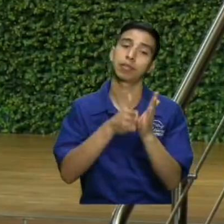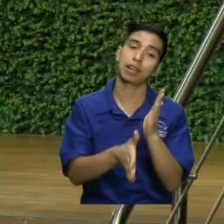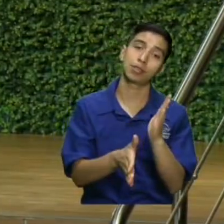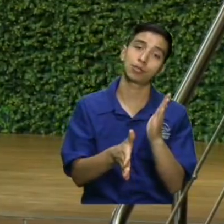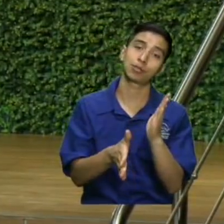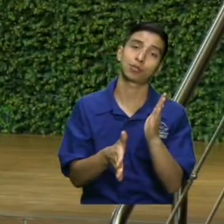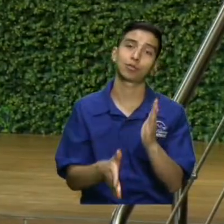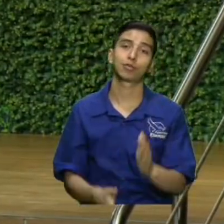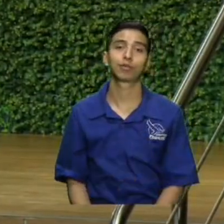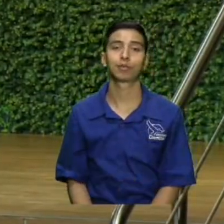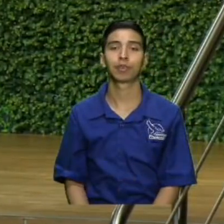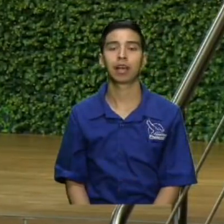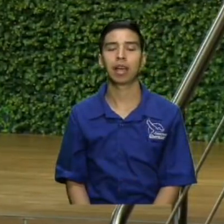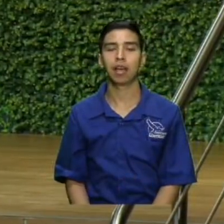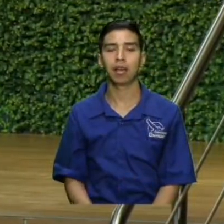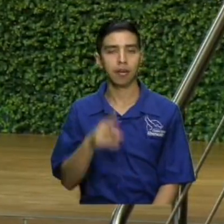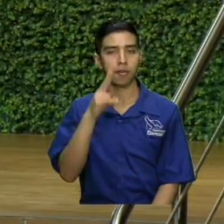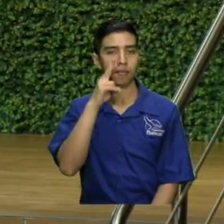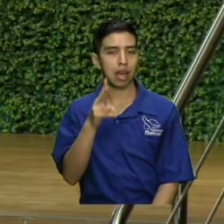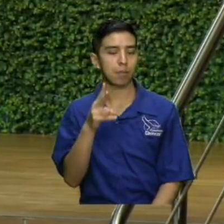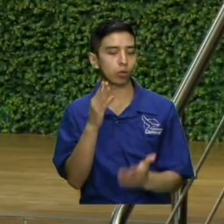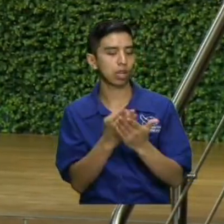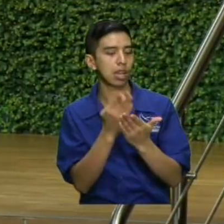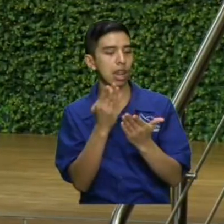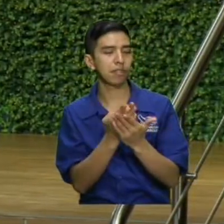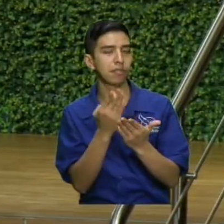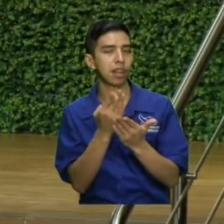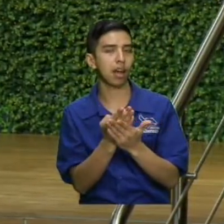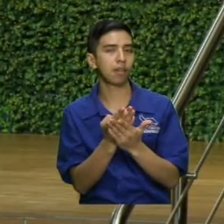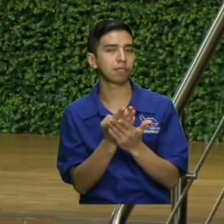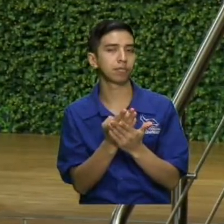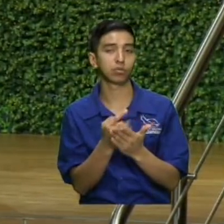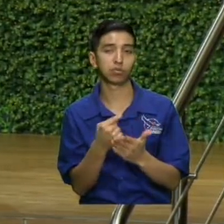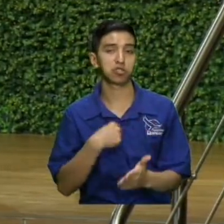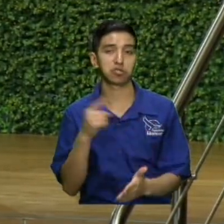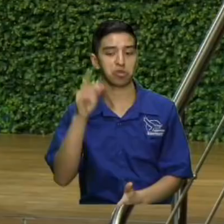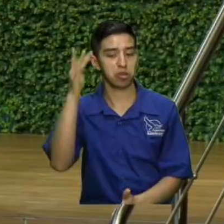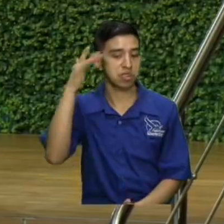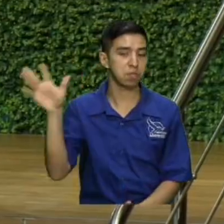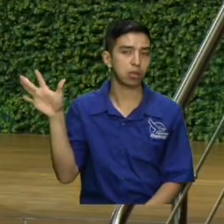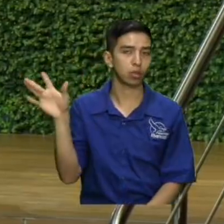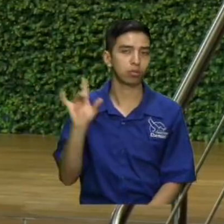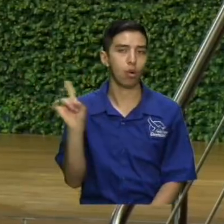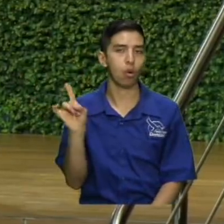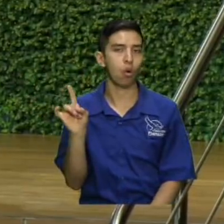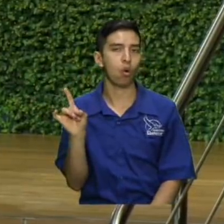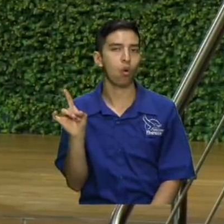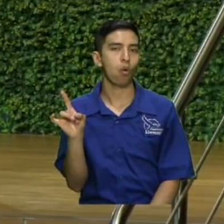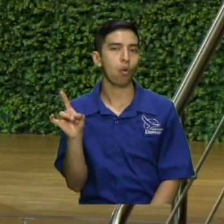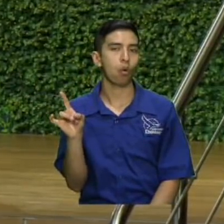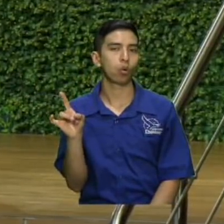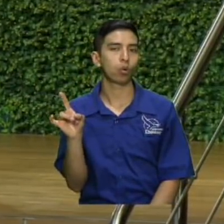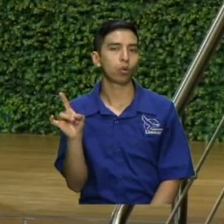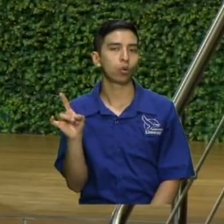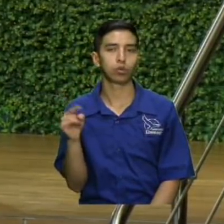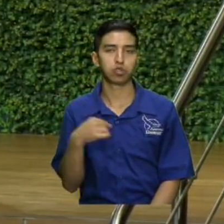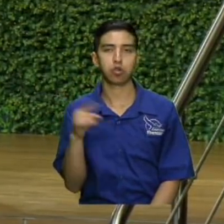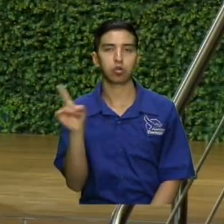derechos? Miremos, pues, ¿qué dice la Biblia? Eso no me lo estoy inventando yo. Yo no estoy sacando conejos de un sombrero,